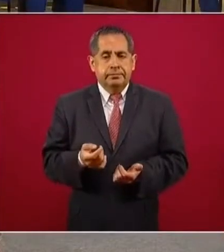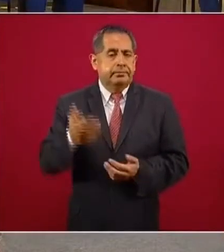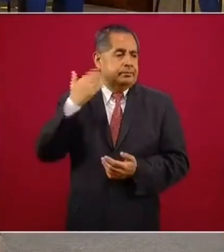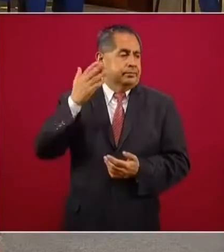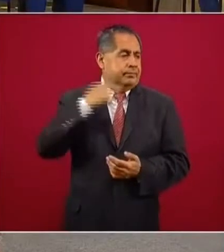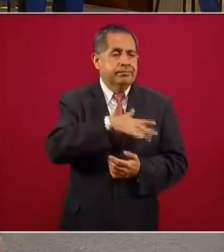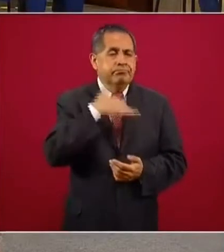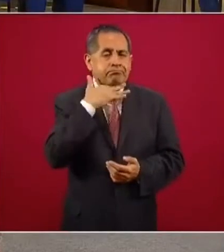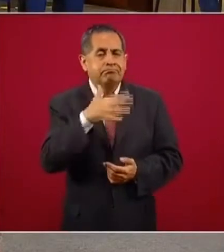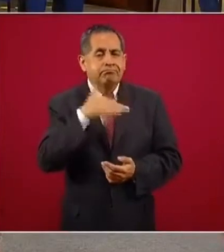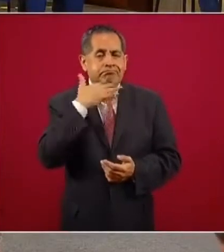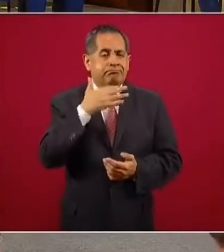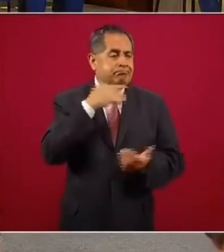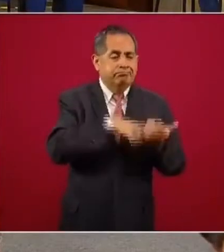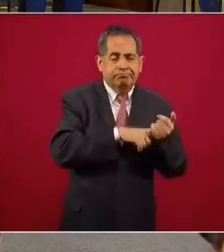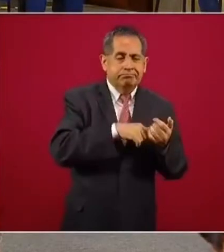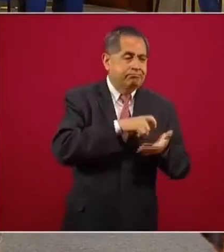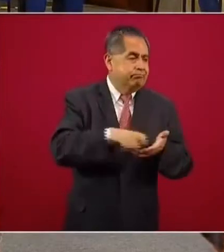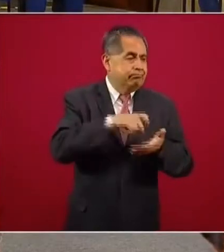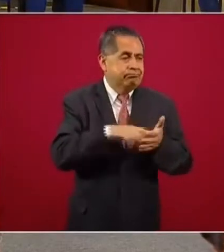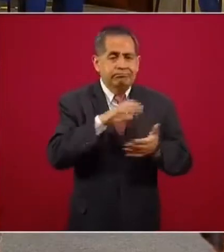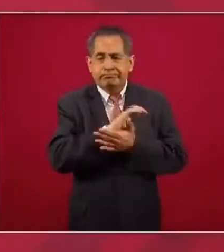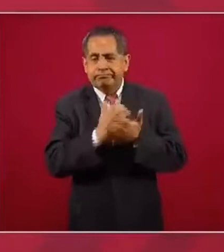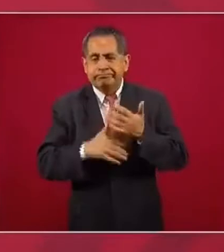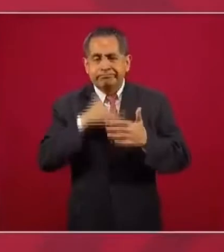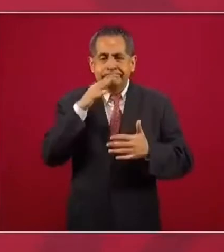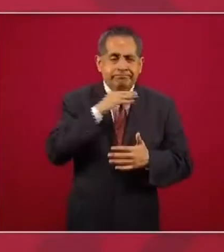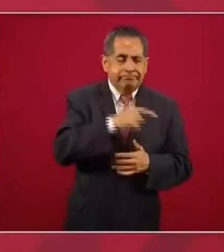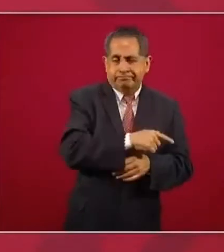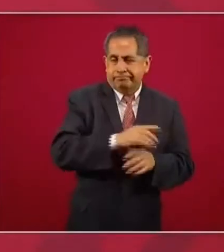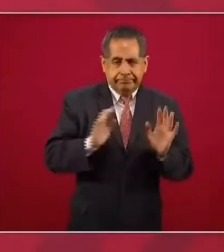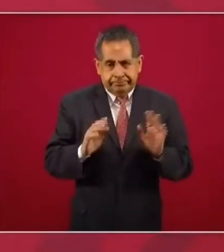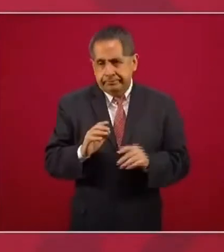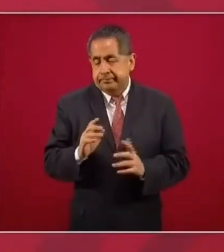la corrupción en la compra de los medicamentos, en las licitaciones,